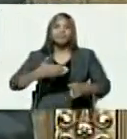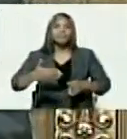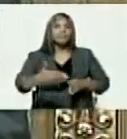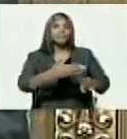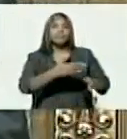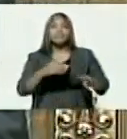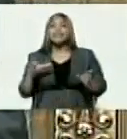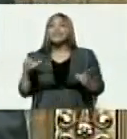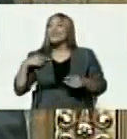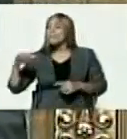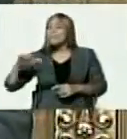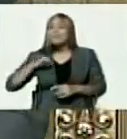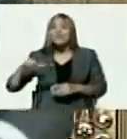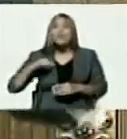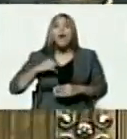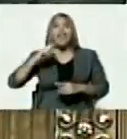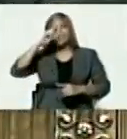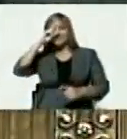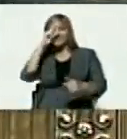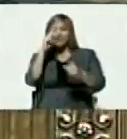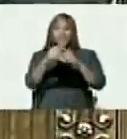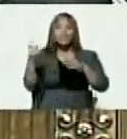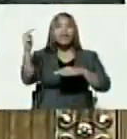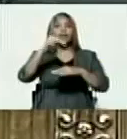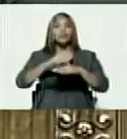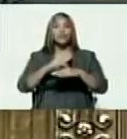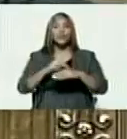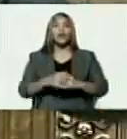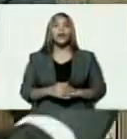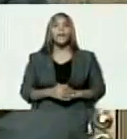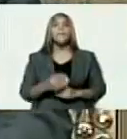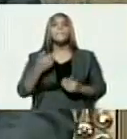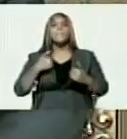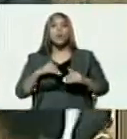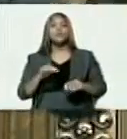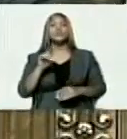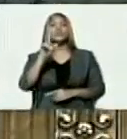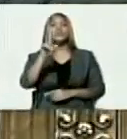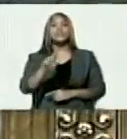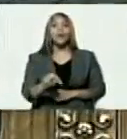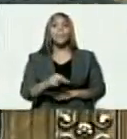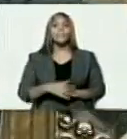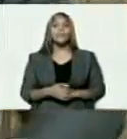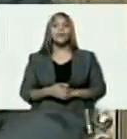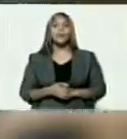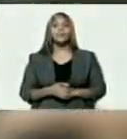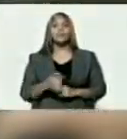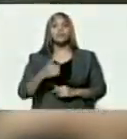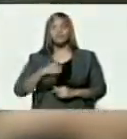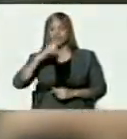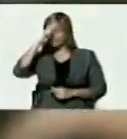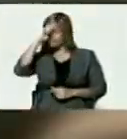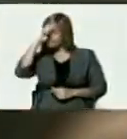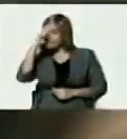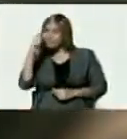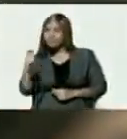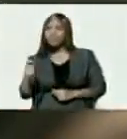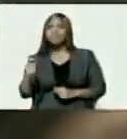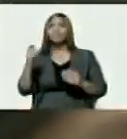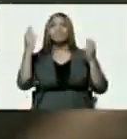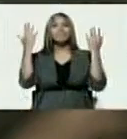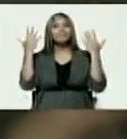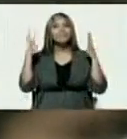objetivos nacionales. Por eso para ustedes también nuestro reconocimiento y